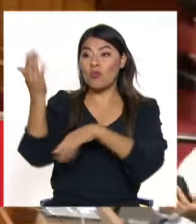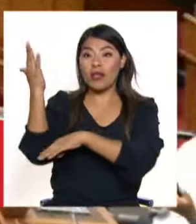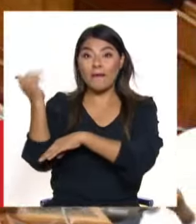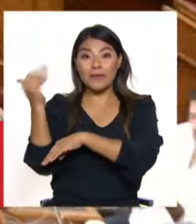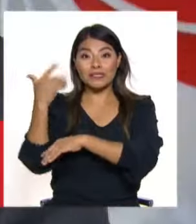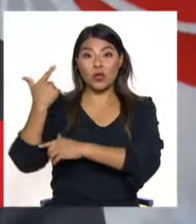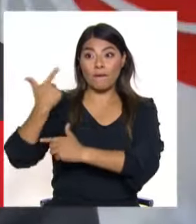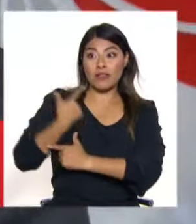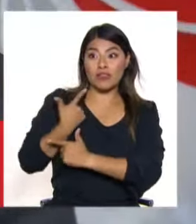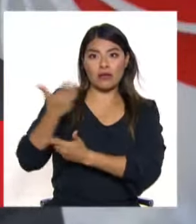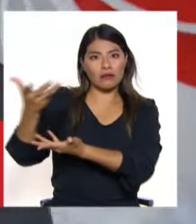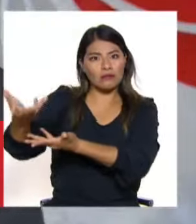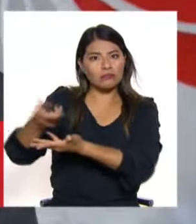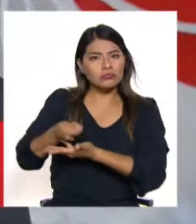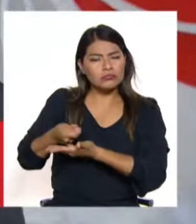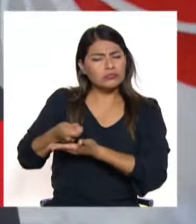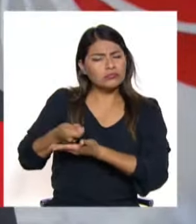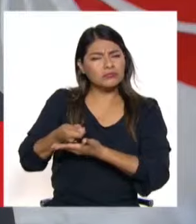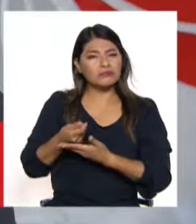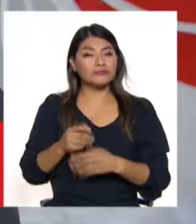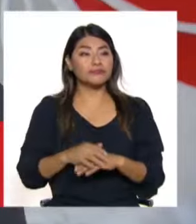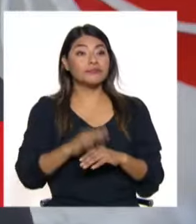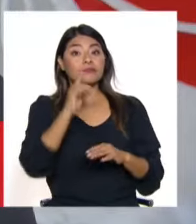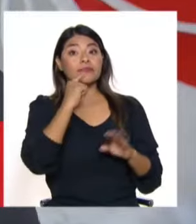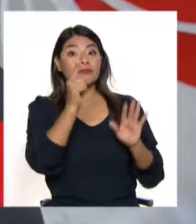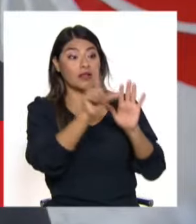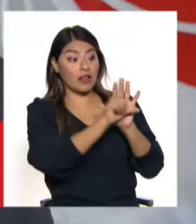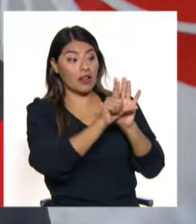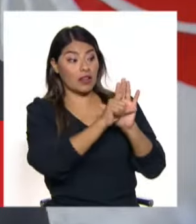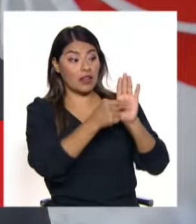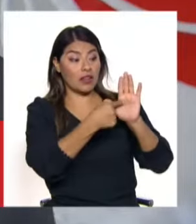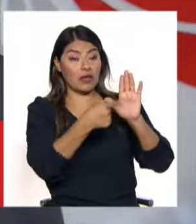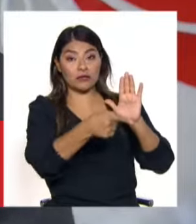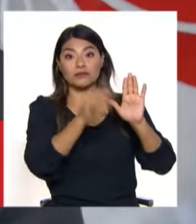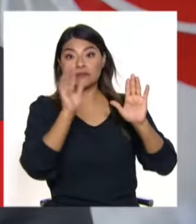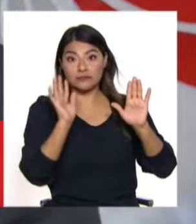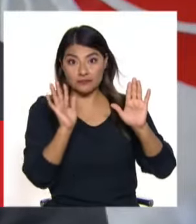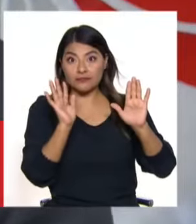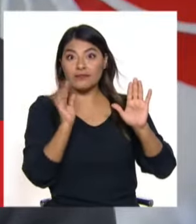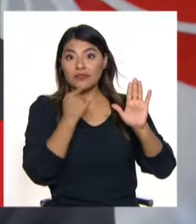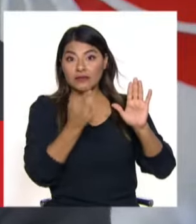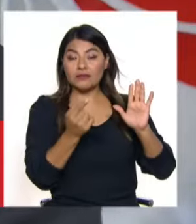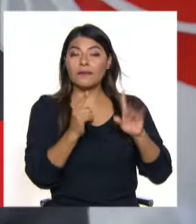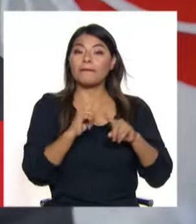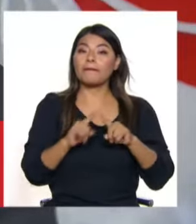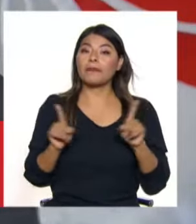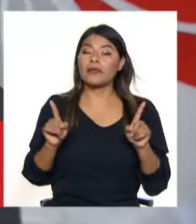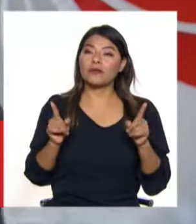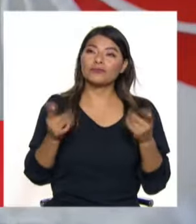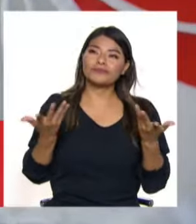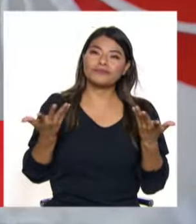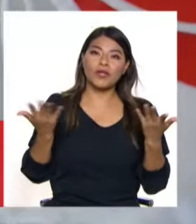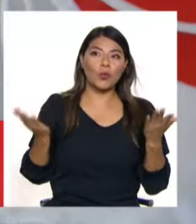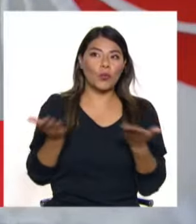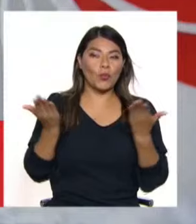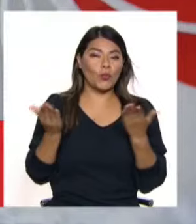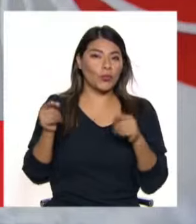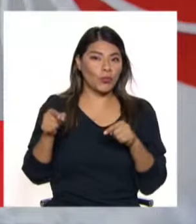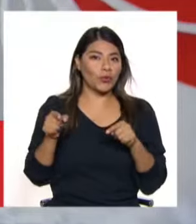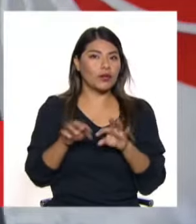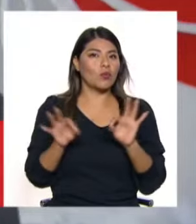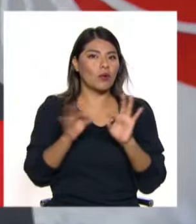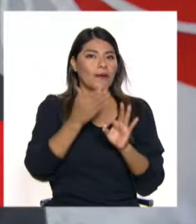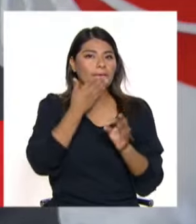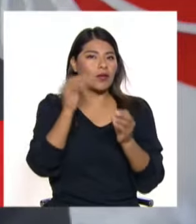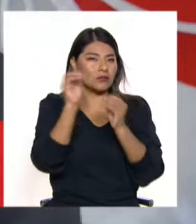pensión militar. Si la ley lo manda, así es. Ahora, lo que puede quizás impulsarse es